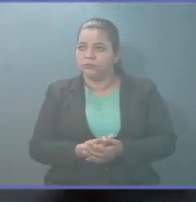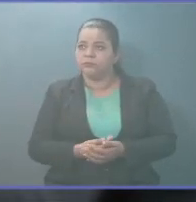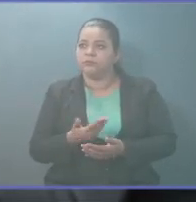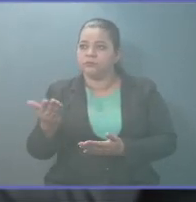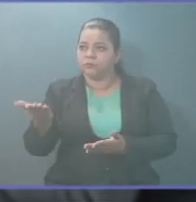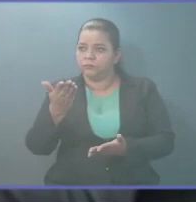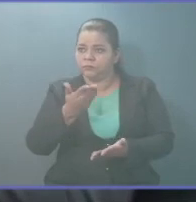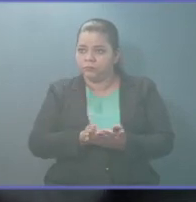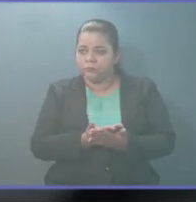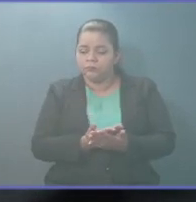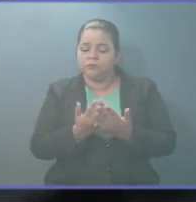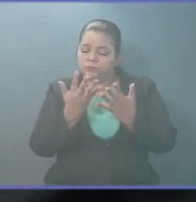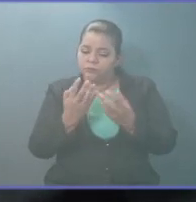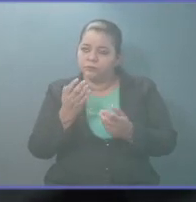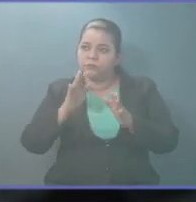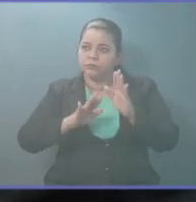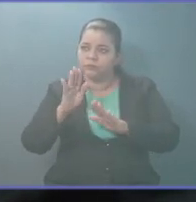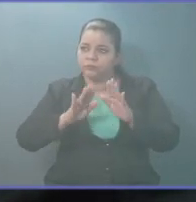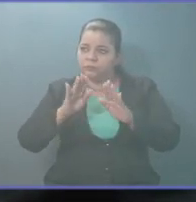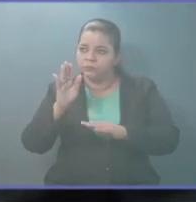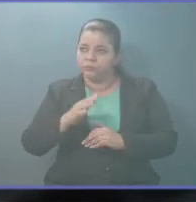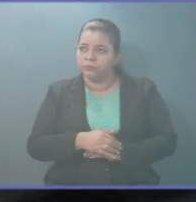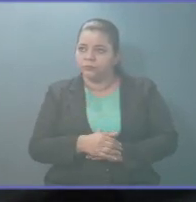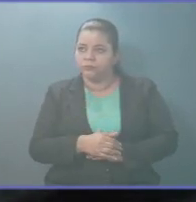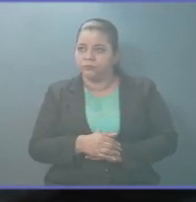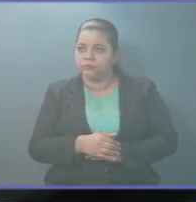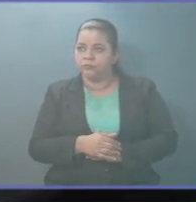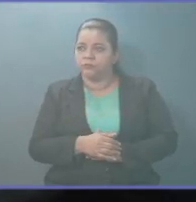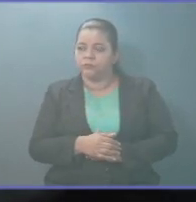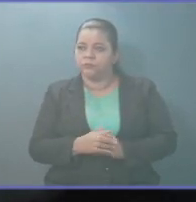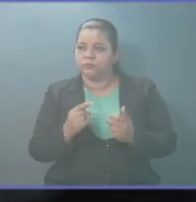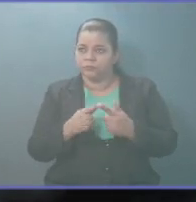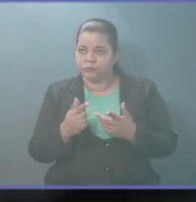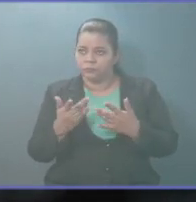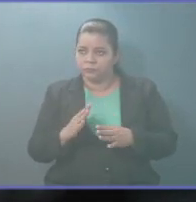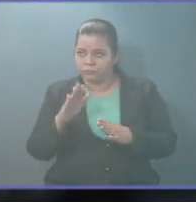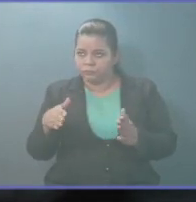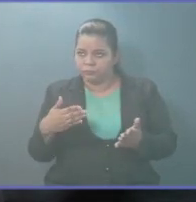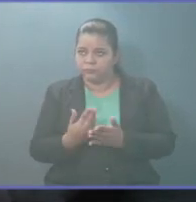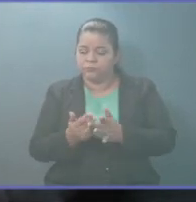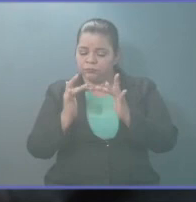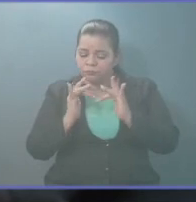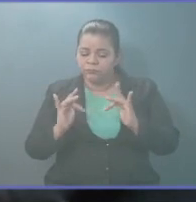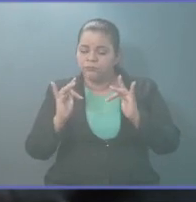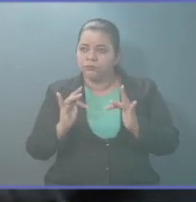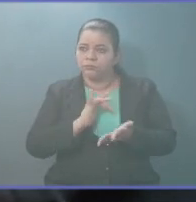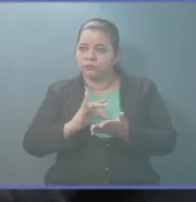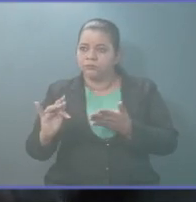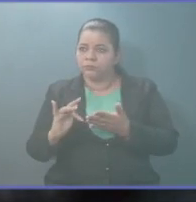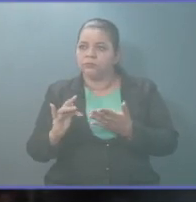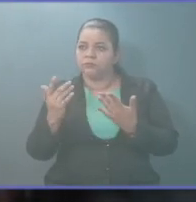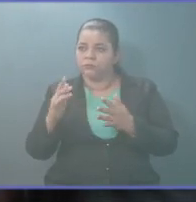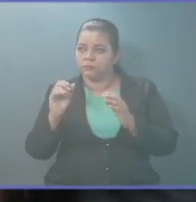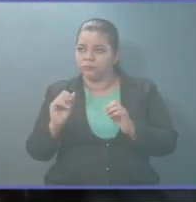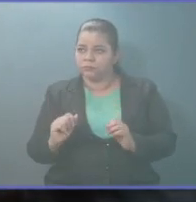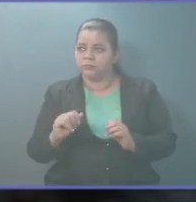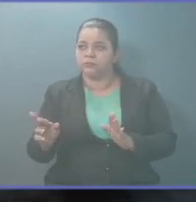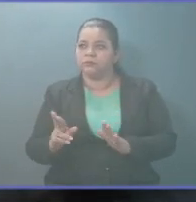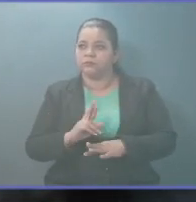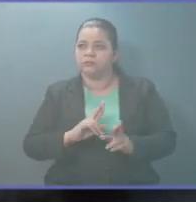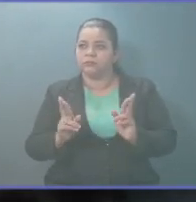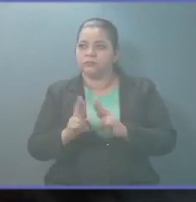más participación, porque habíamos dejado un vacío que podías presentar terna, pero ¿de